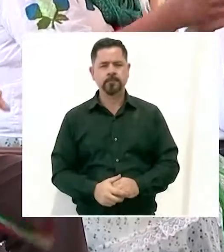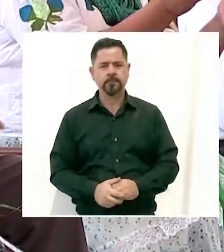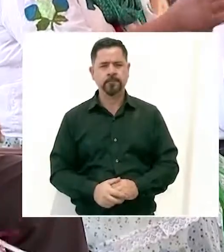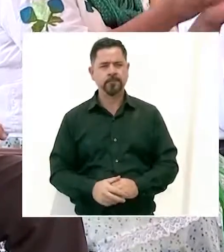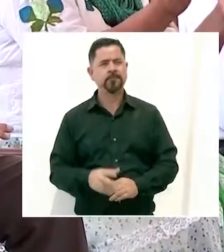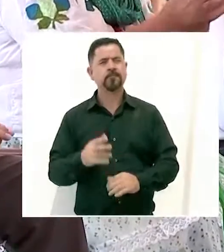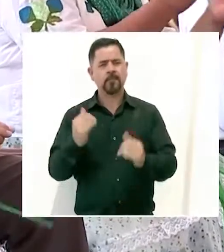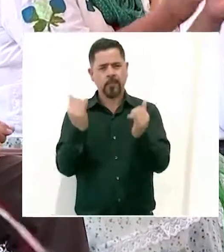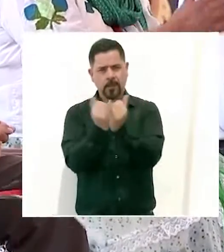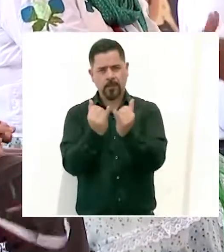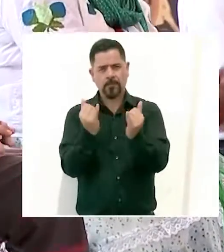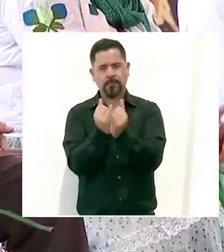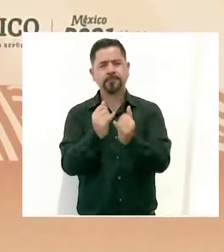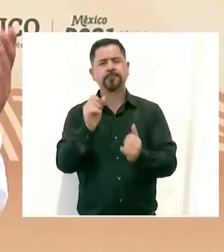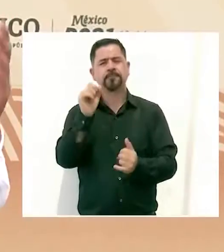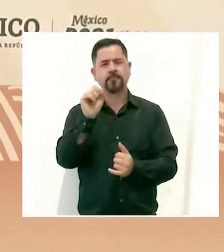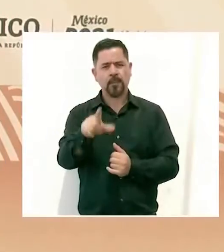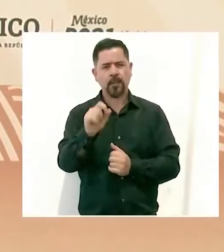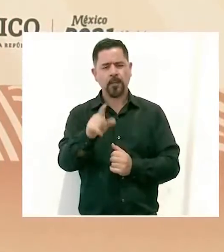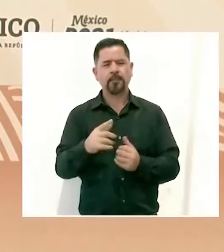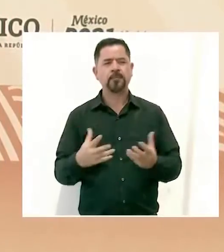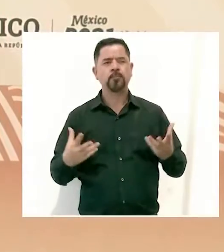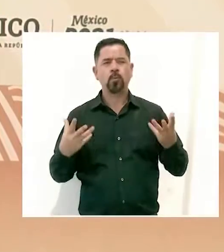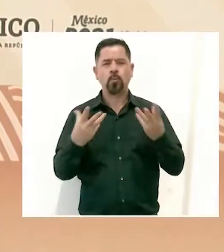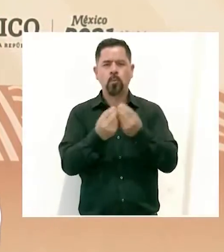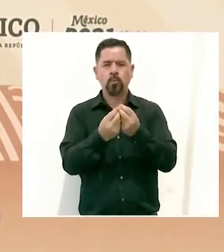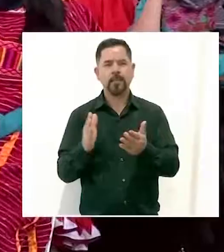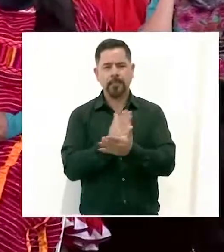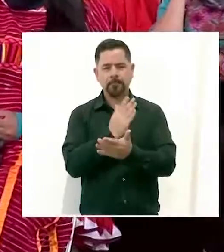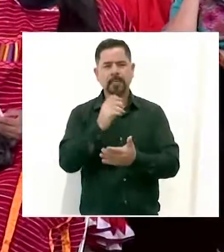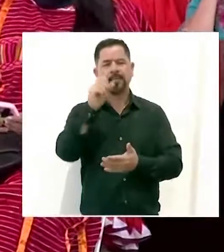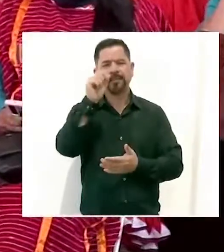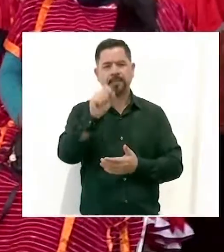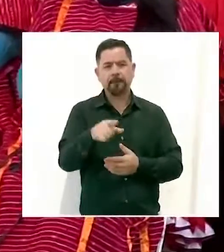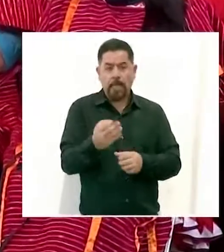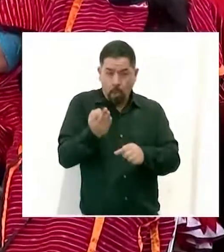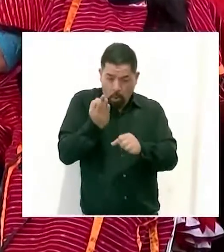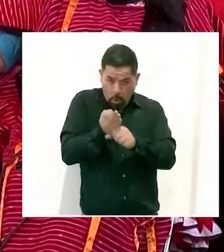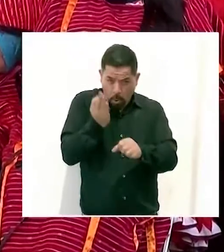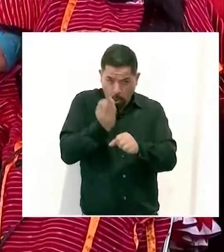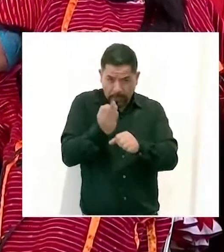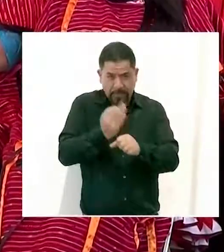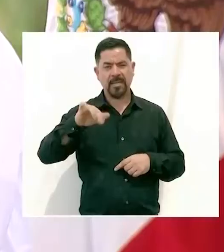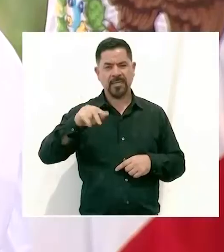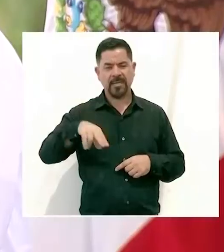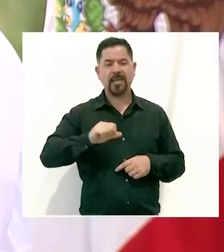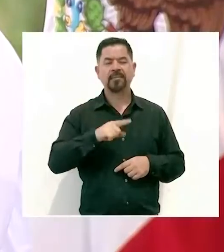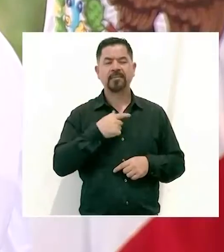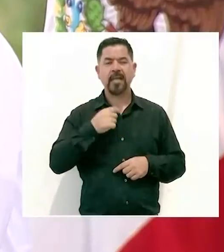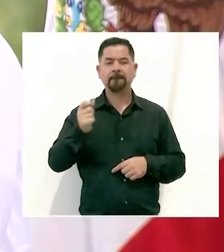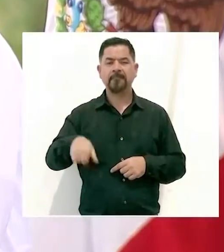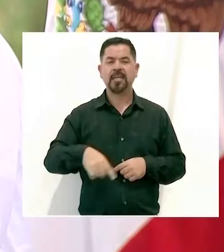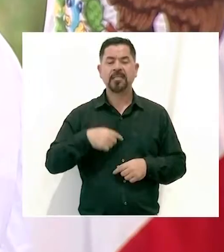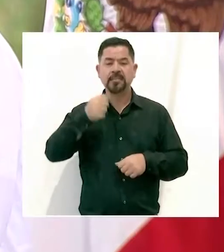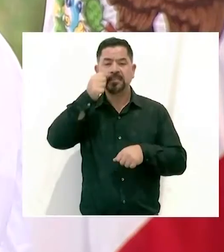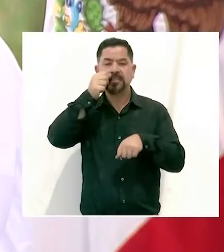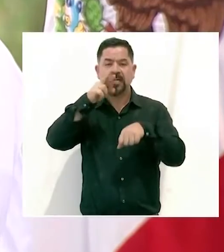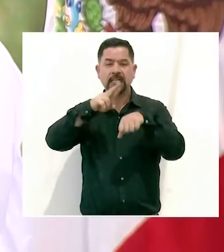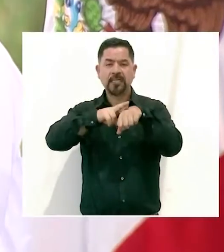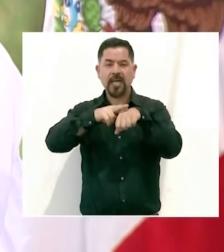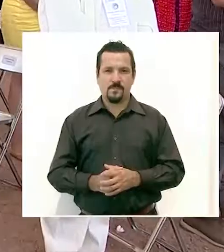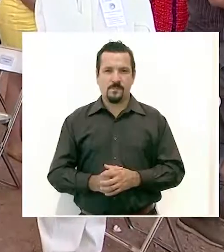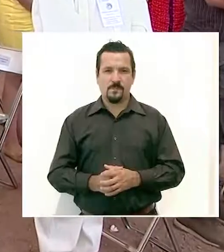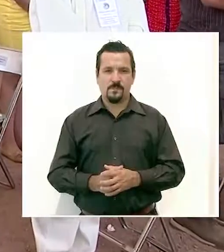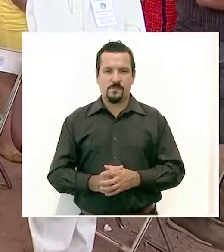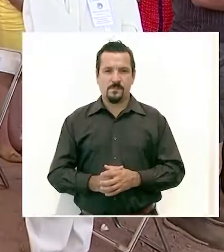los poderes han impuesto a base de fuerza y violencia sobre el pueblo originario, declaró el gobernador Alfonso Durazo Montaño en el marco